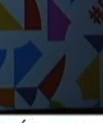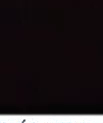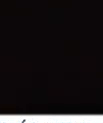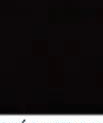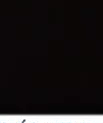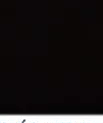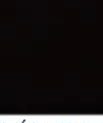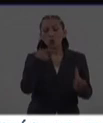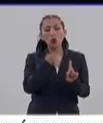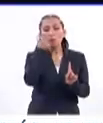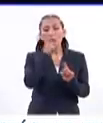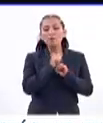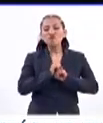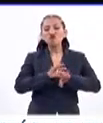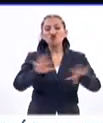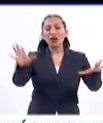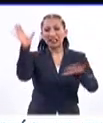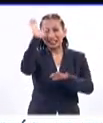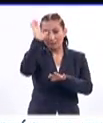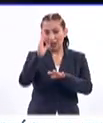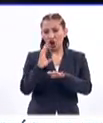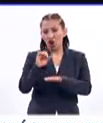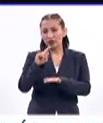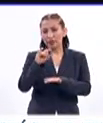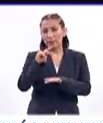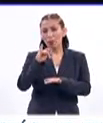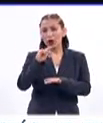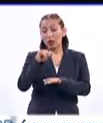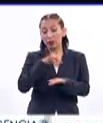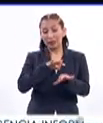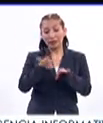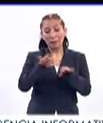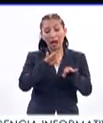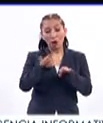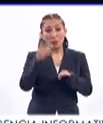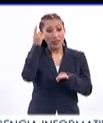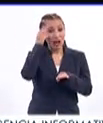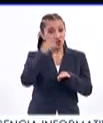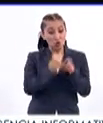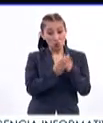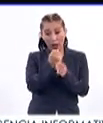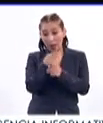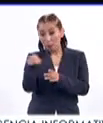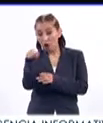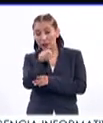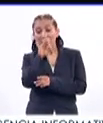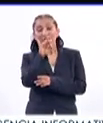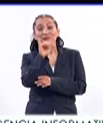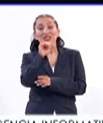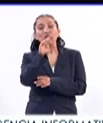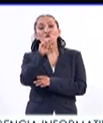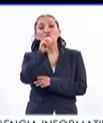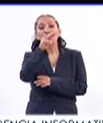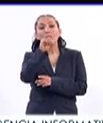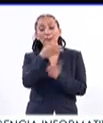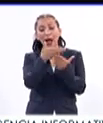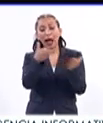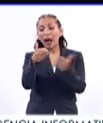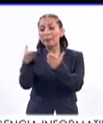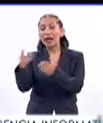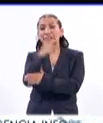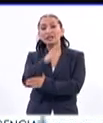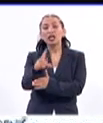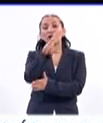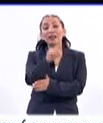Con el objetivo de difundir el cine contemporáneo y apoyar el trabajo de directores emergentes, el FICUNAM abre sus salas a